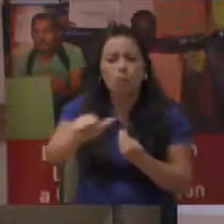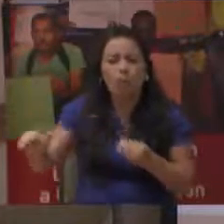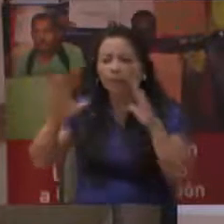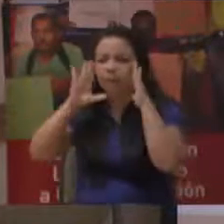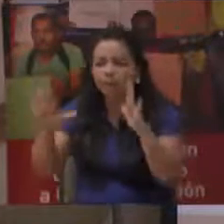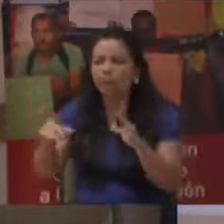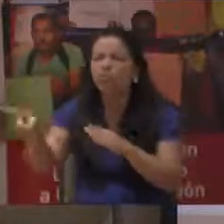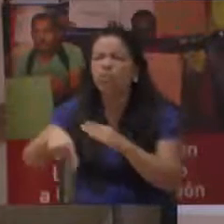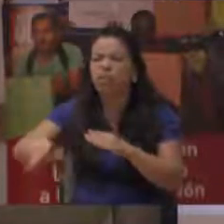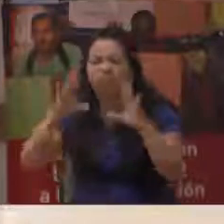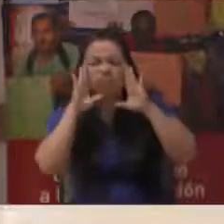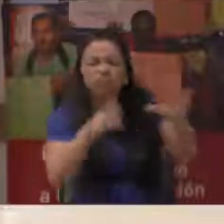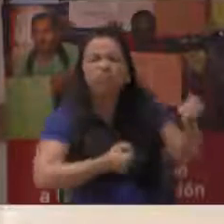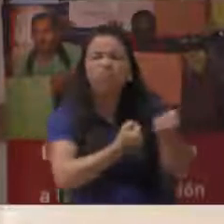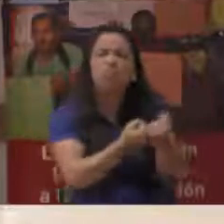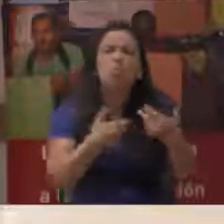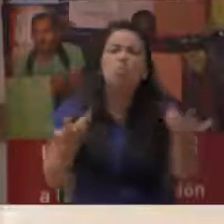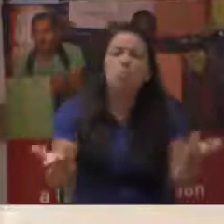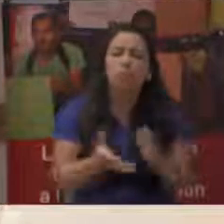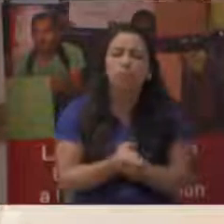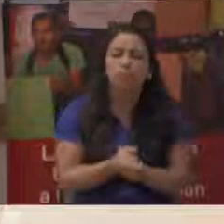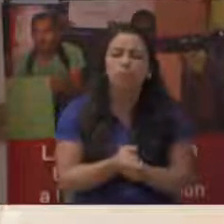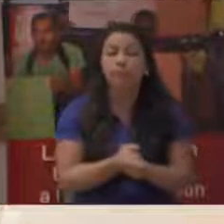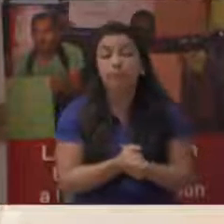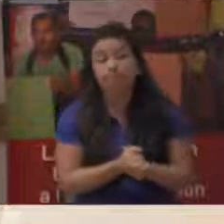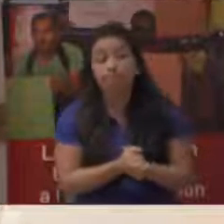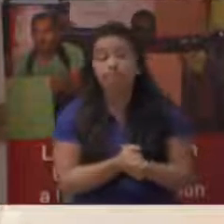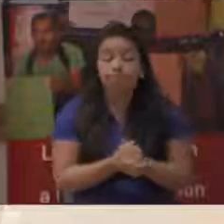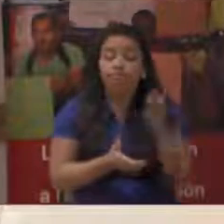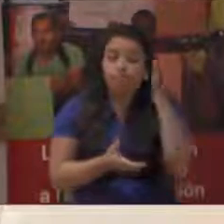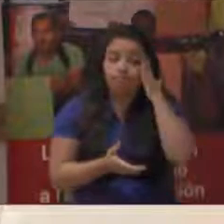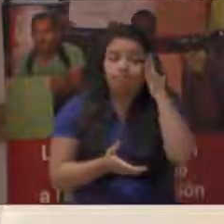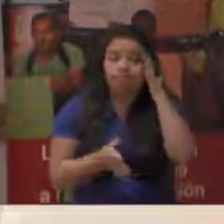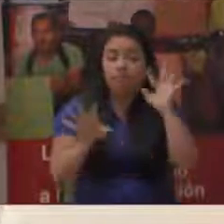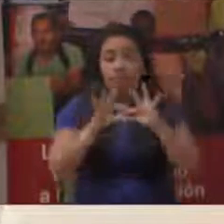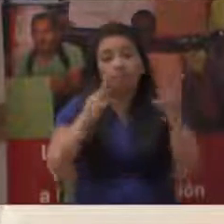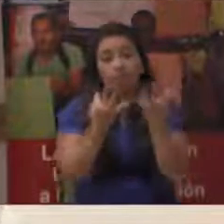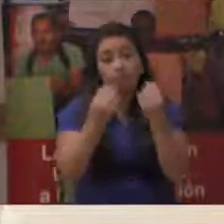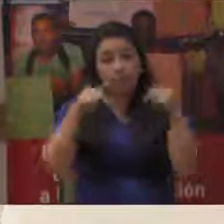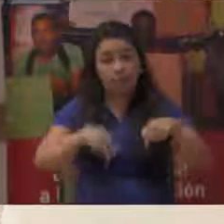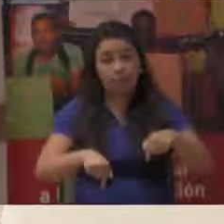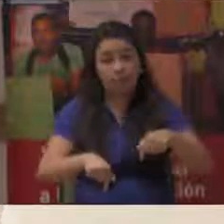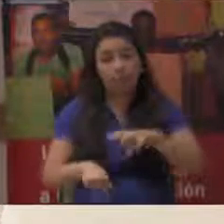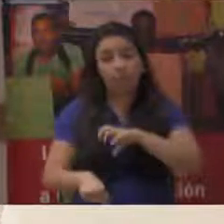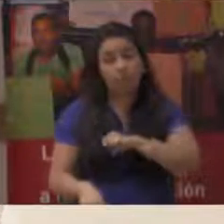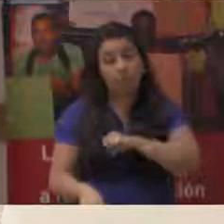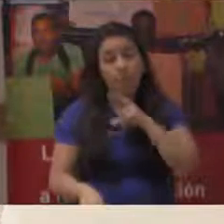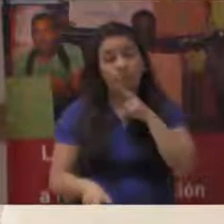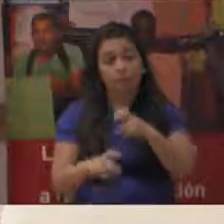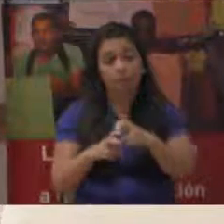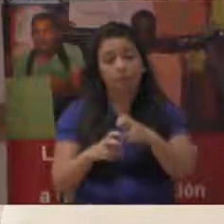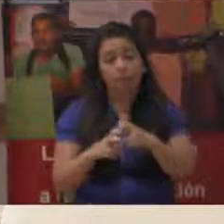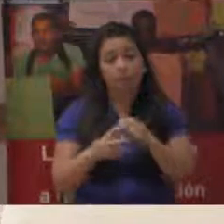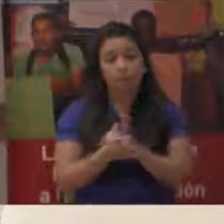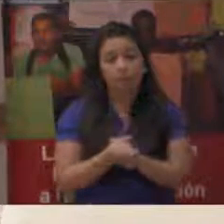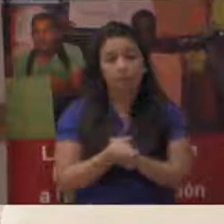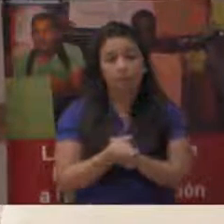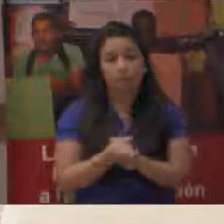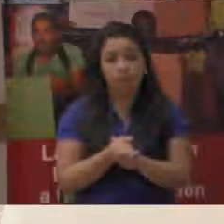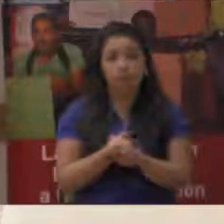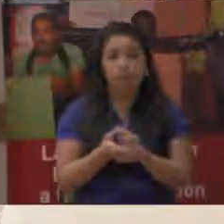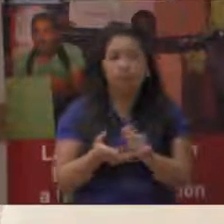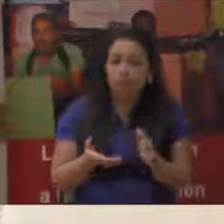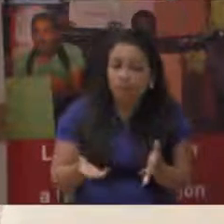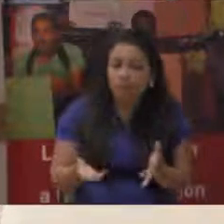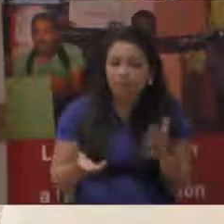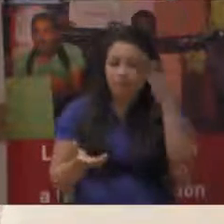los semáforos? Miren, la situación de las familias en Colombia es lamentable. Yo creo que los círculos de violencia arrancan desde la